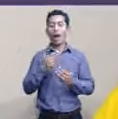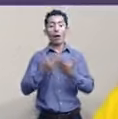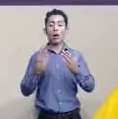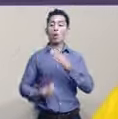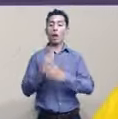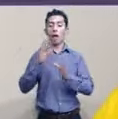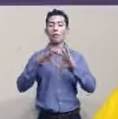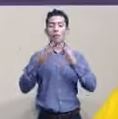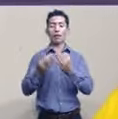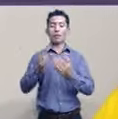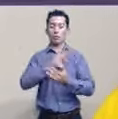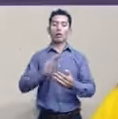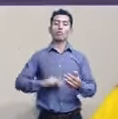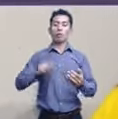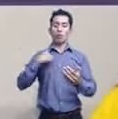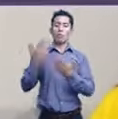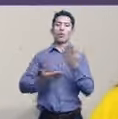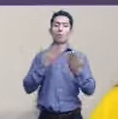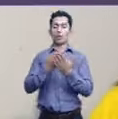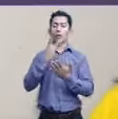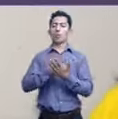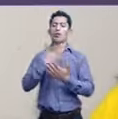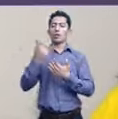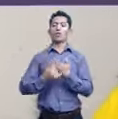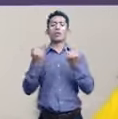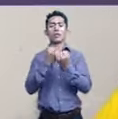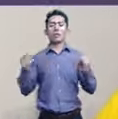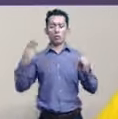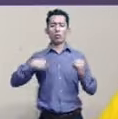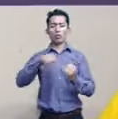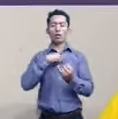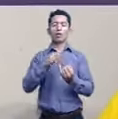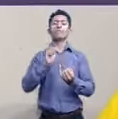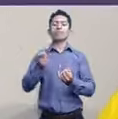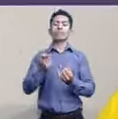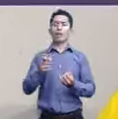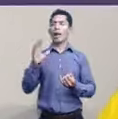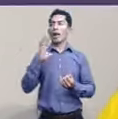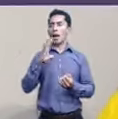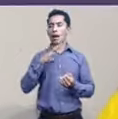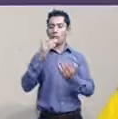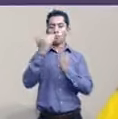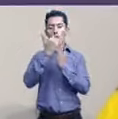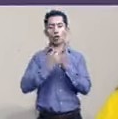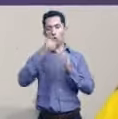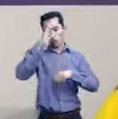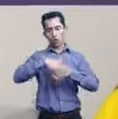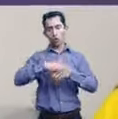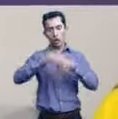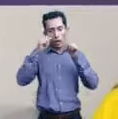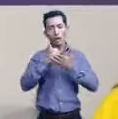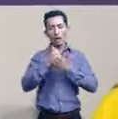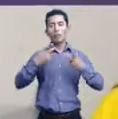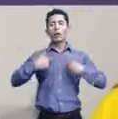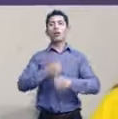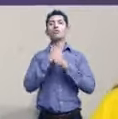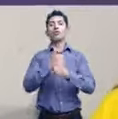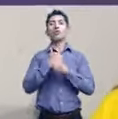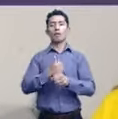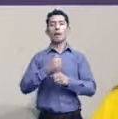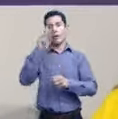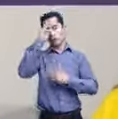modelo de municipio que propone el proyecto independiente, aplicaremos un protocolo de atención a víctimas